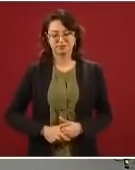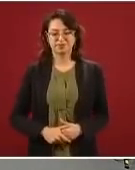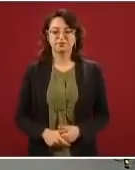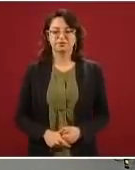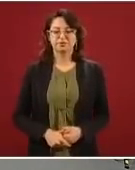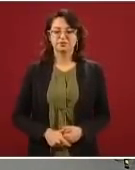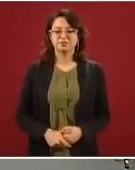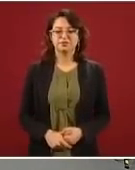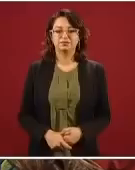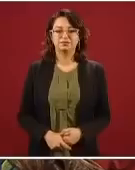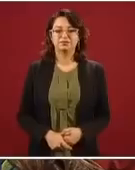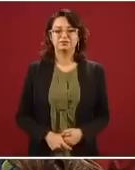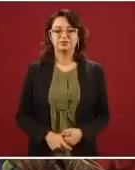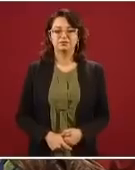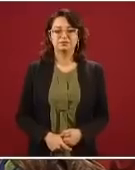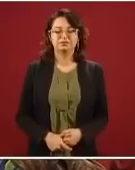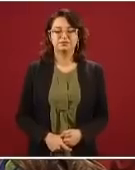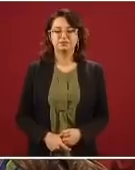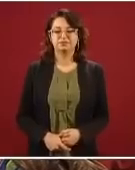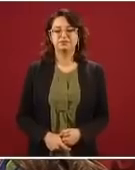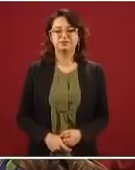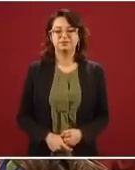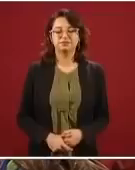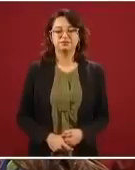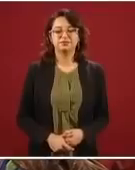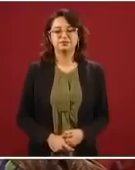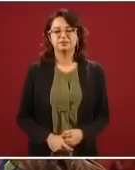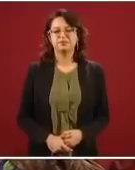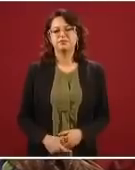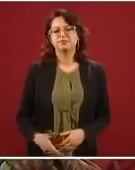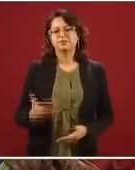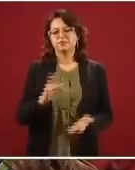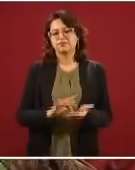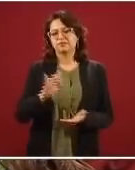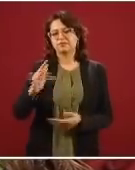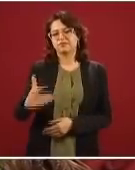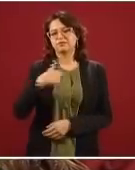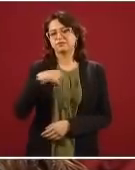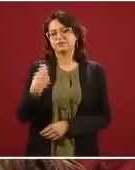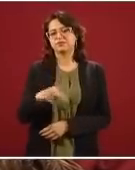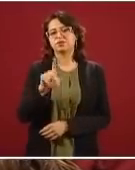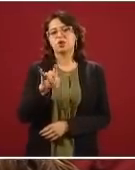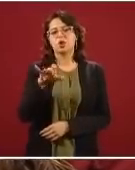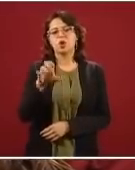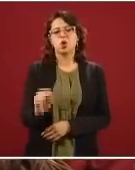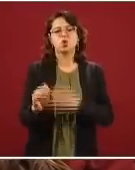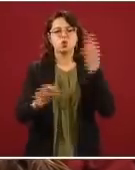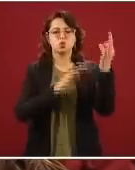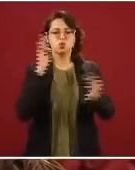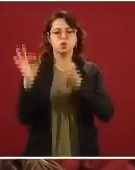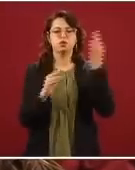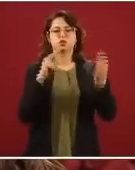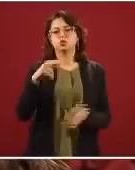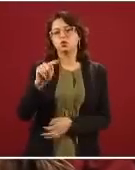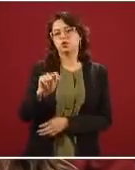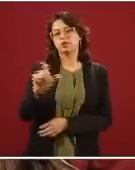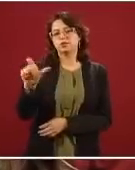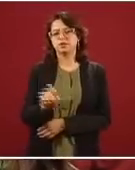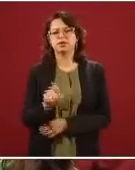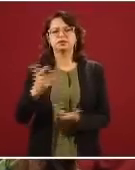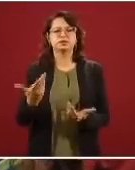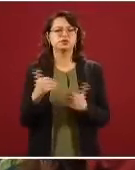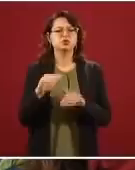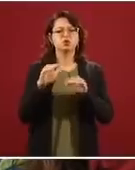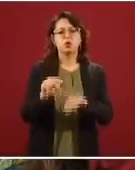Presidente, gracias. Luis Méndez de Notimex. Sobre estos 2,000 millones, me gustaría